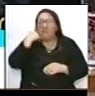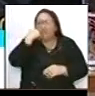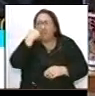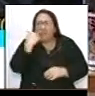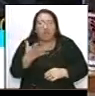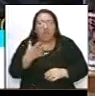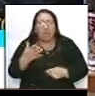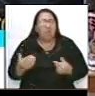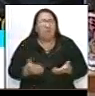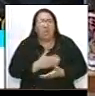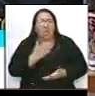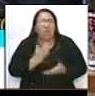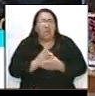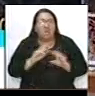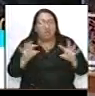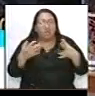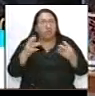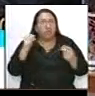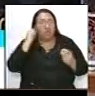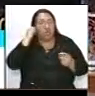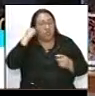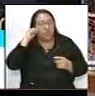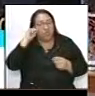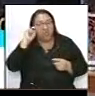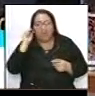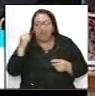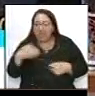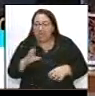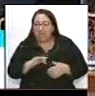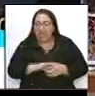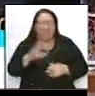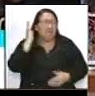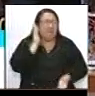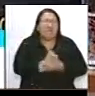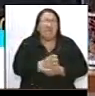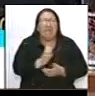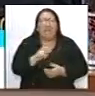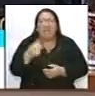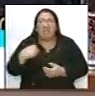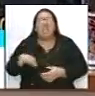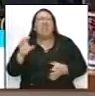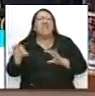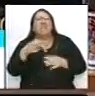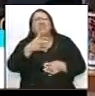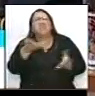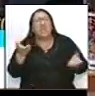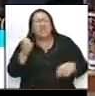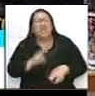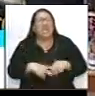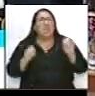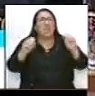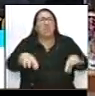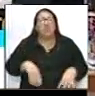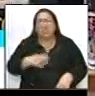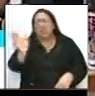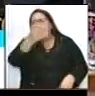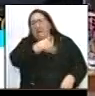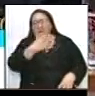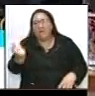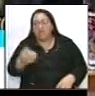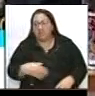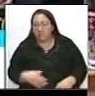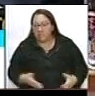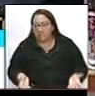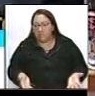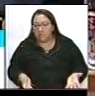terrible donde ya estoy escuchando a muchos colegas, ya ha sido sancionado ayer en ética, ¿qué hace usted en ese asiento? Renuncia, señor, baje al llano.